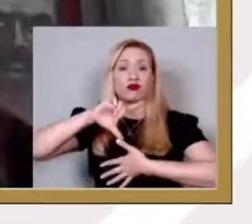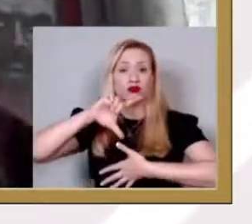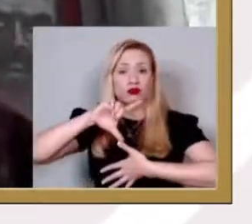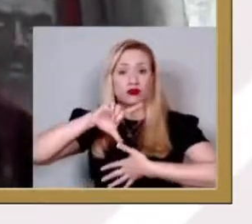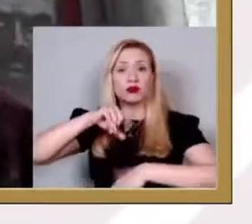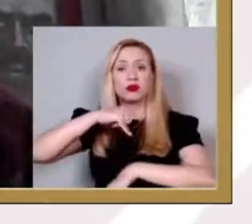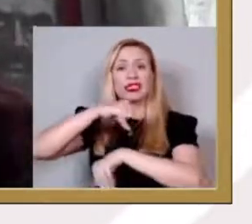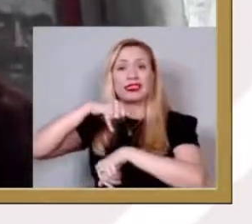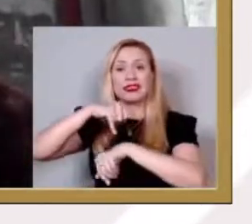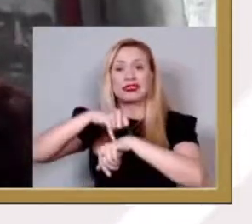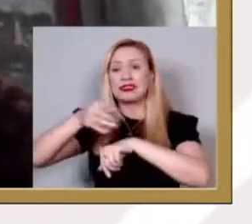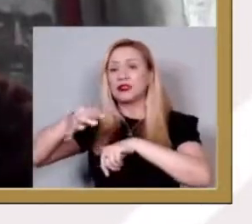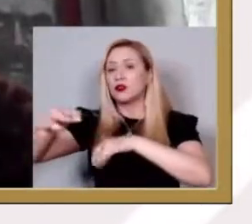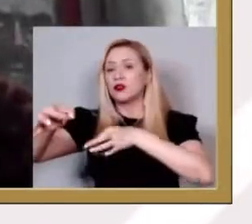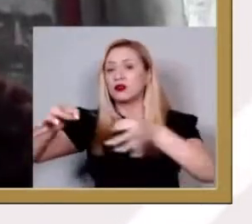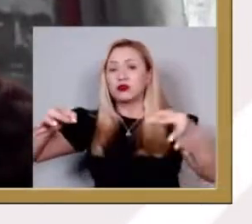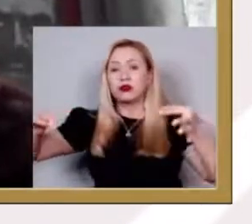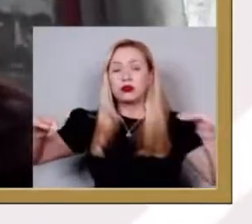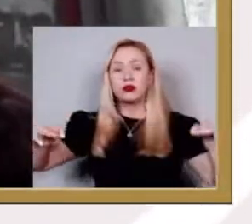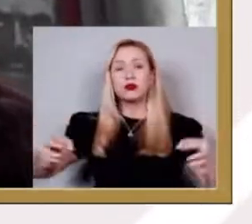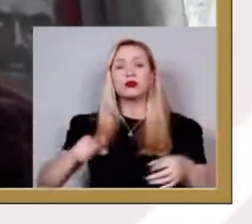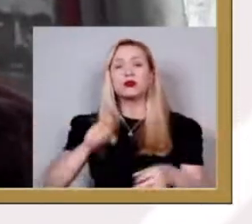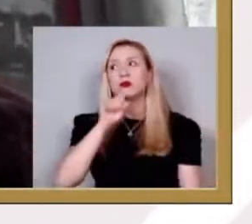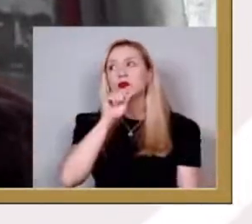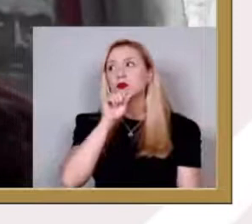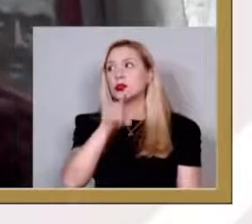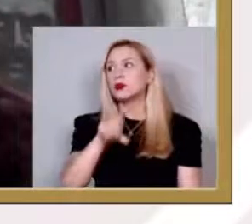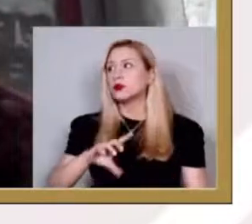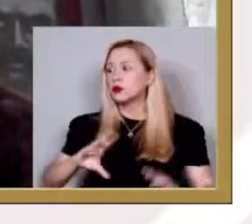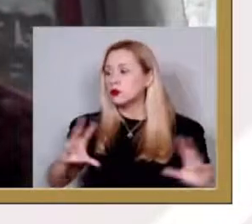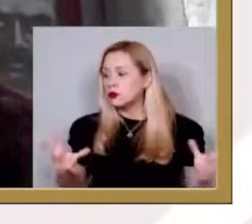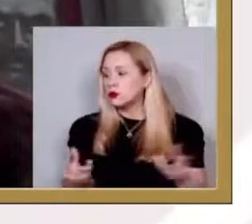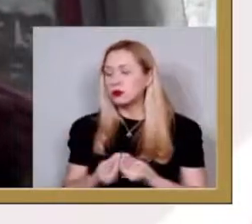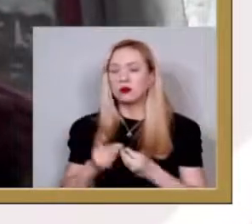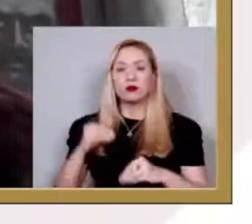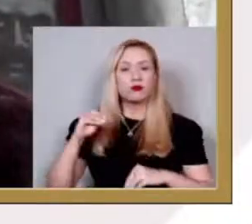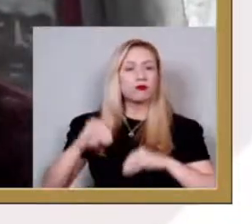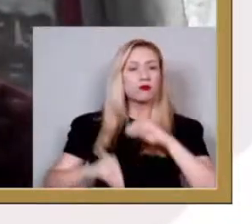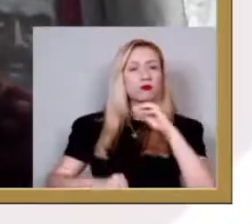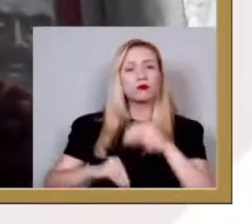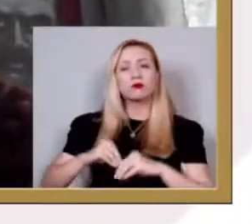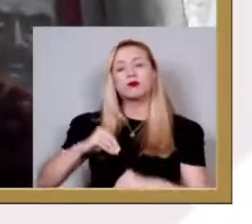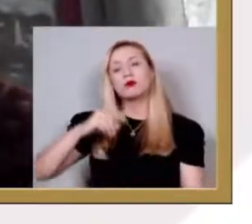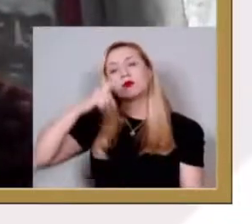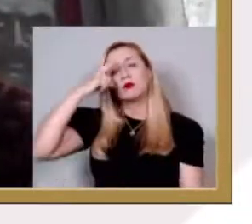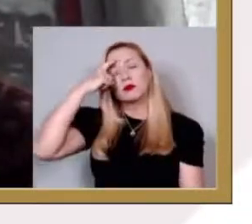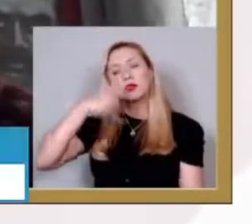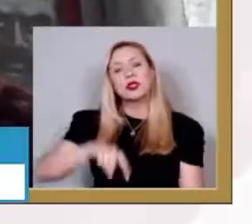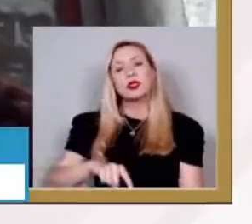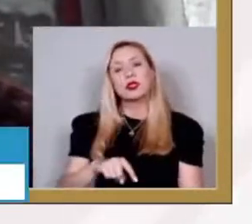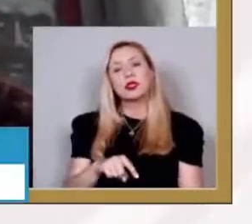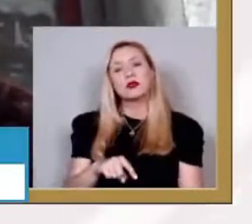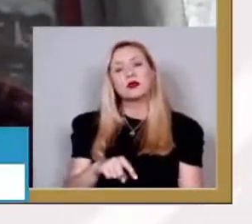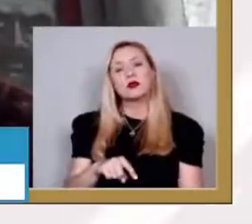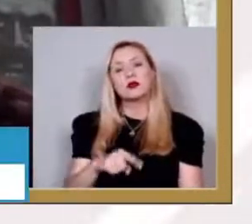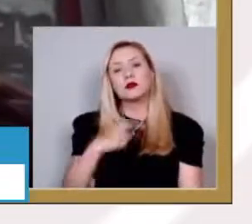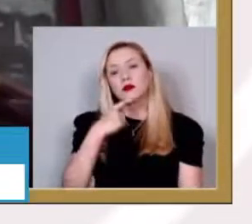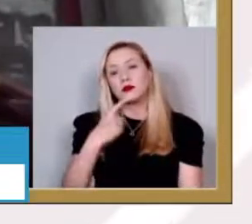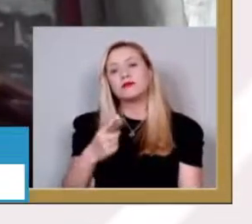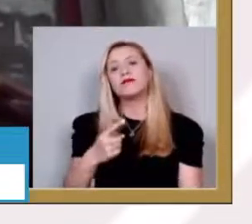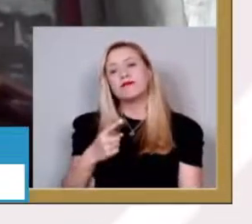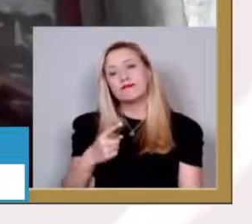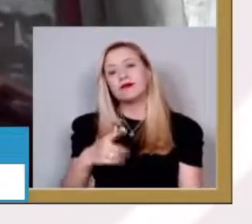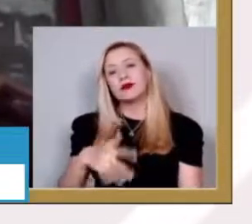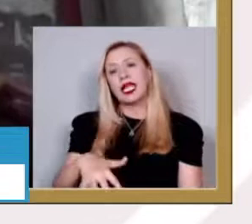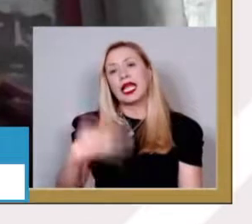Caribe, cuando pues hicimos los trabajos previos para que se declarara la convención el